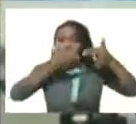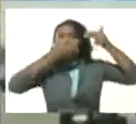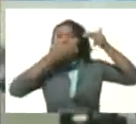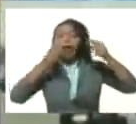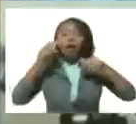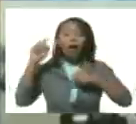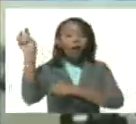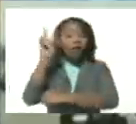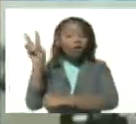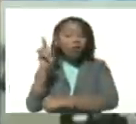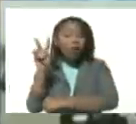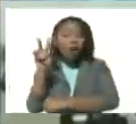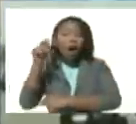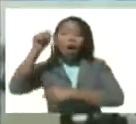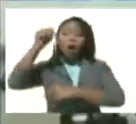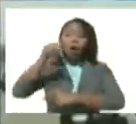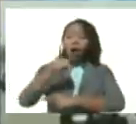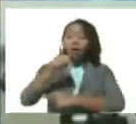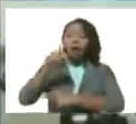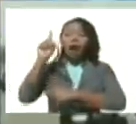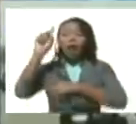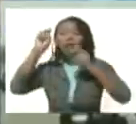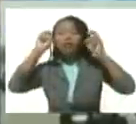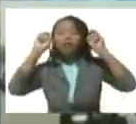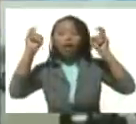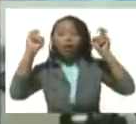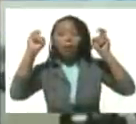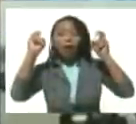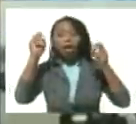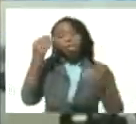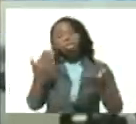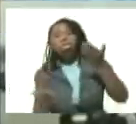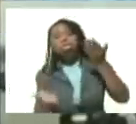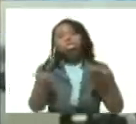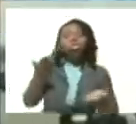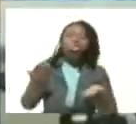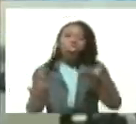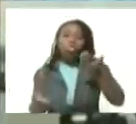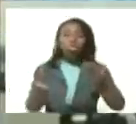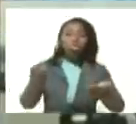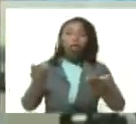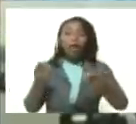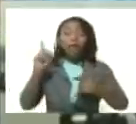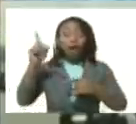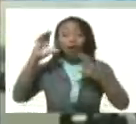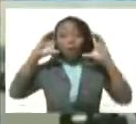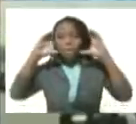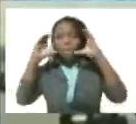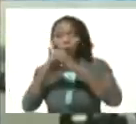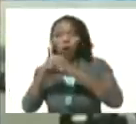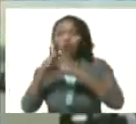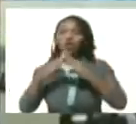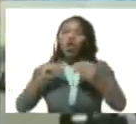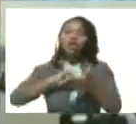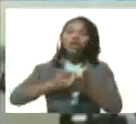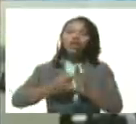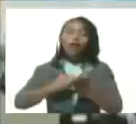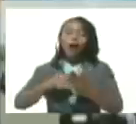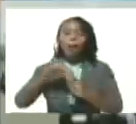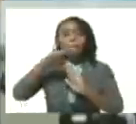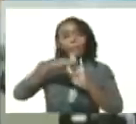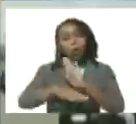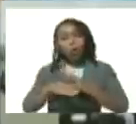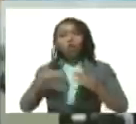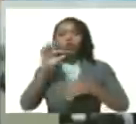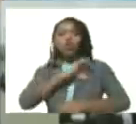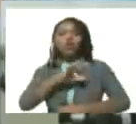que Venezuela hoy es el foco de la inestabilidad y es el foco de todo lo que significa la degradación social,